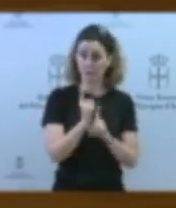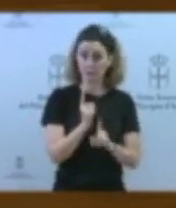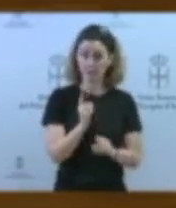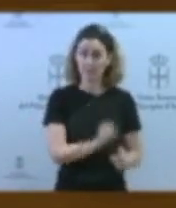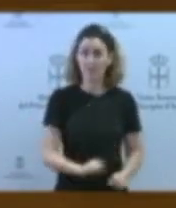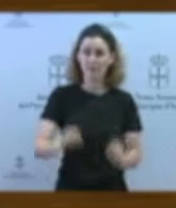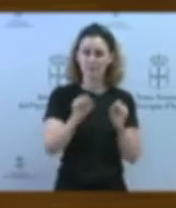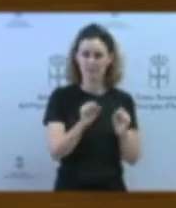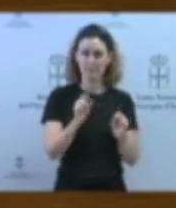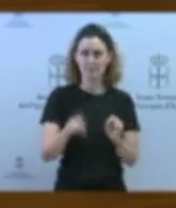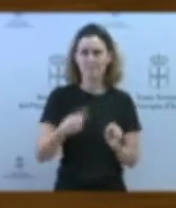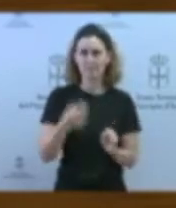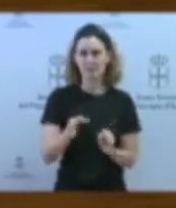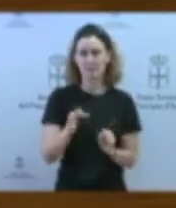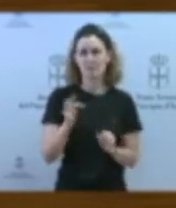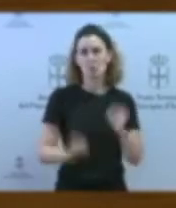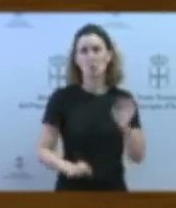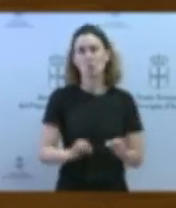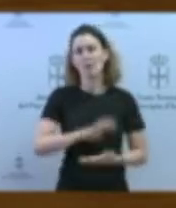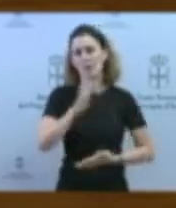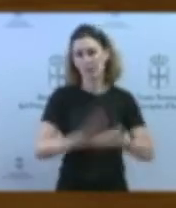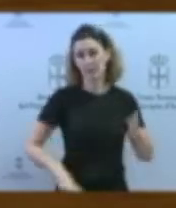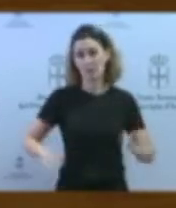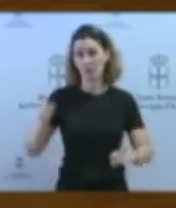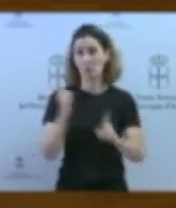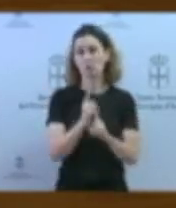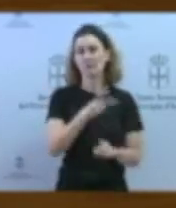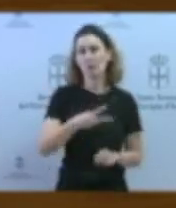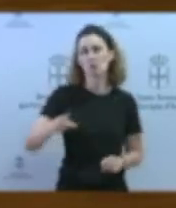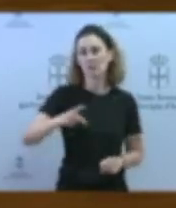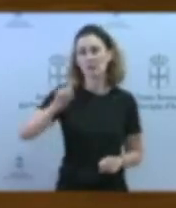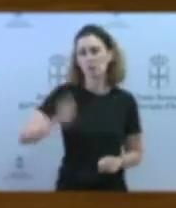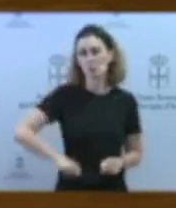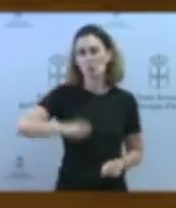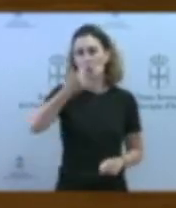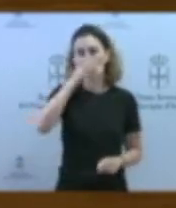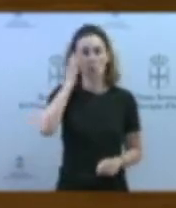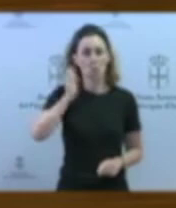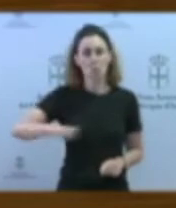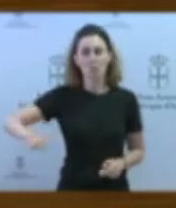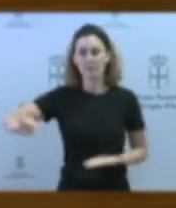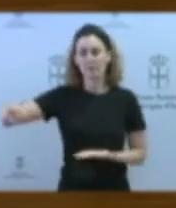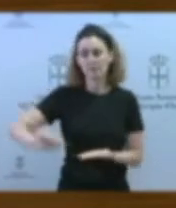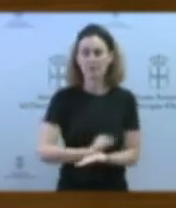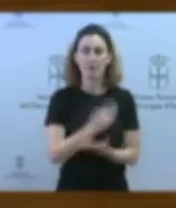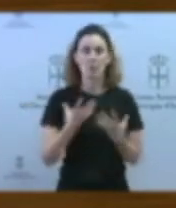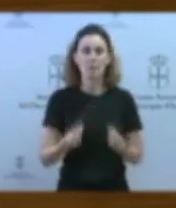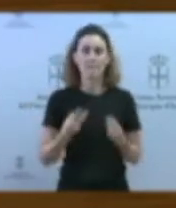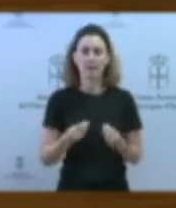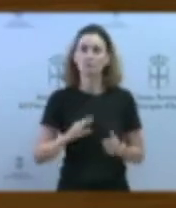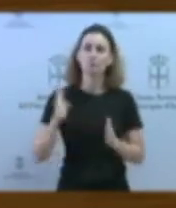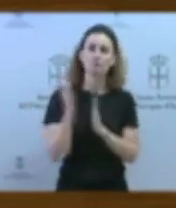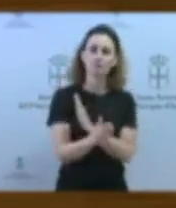en contra de 200 jueces y jueces que firmaron un documento en el que acusaban al gobierno de Rajoy de dinamitar la división de poderes